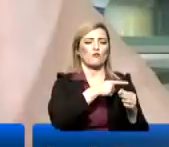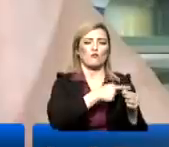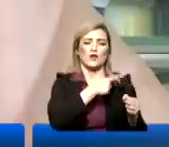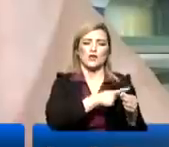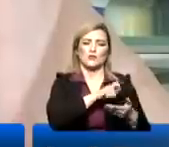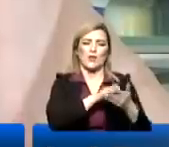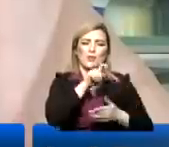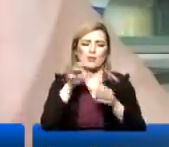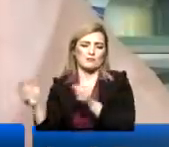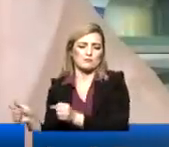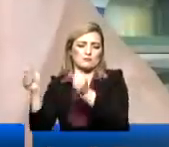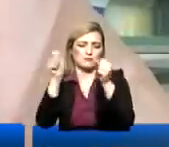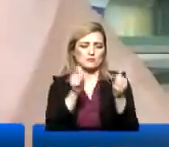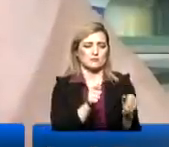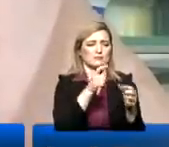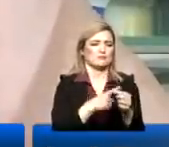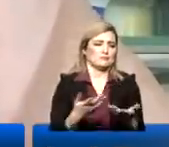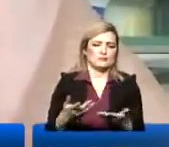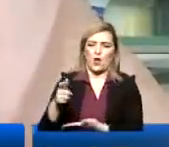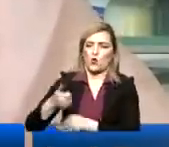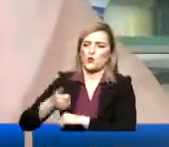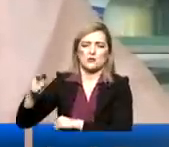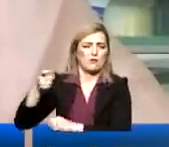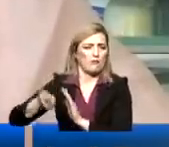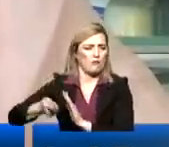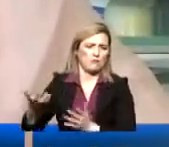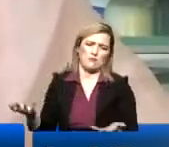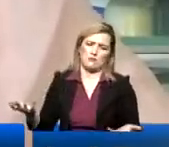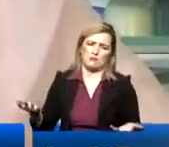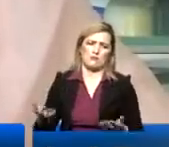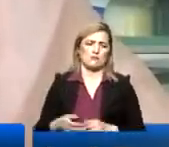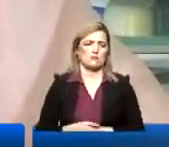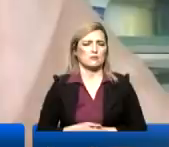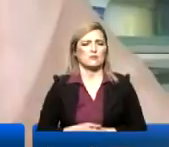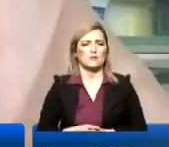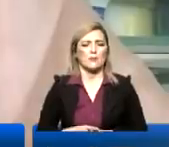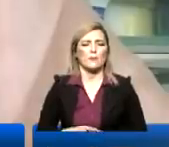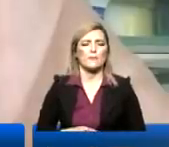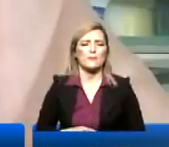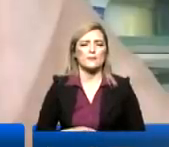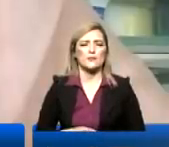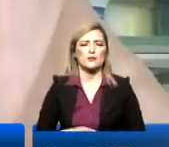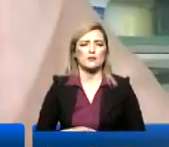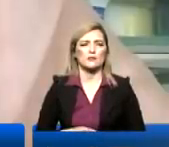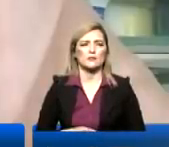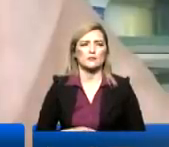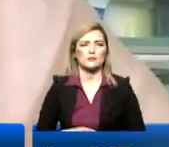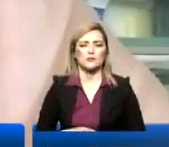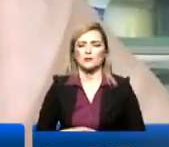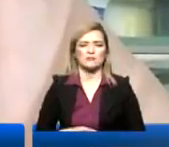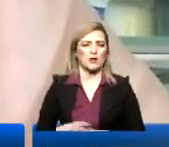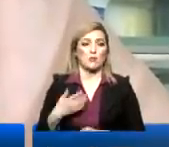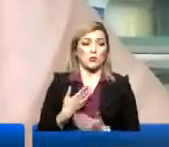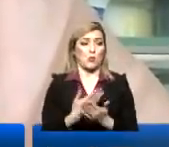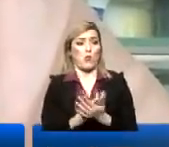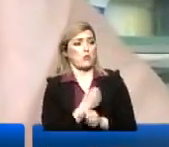esa causa a la ciudad de Quito y no darle paso a la ciudad de Guayaquil, mucho menos con argumentos que absolutamente trastocados.